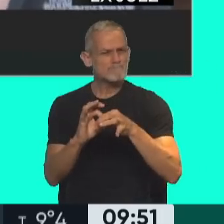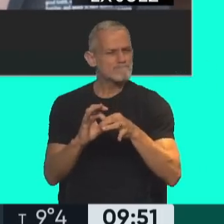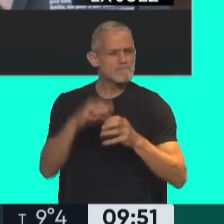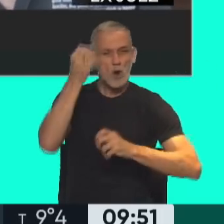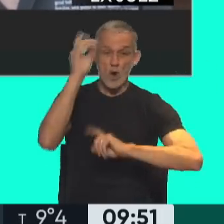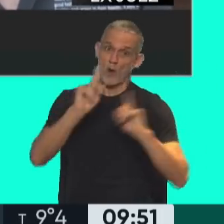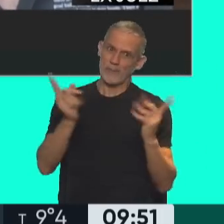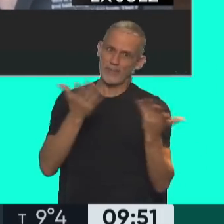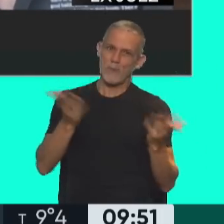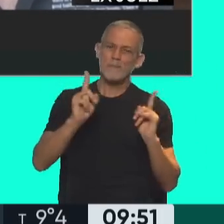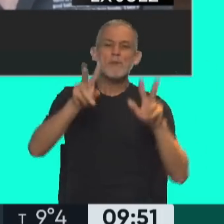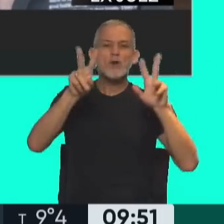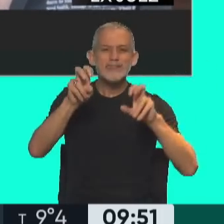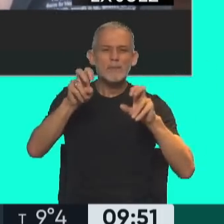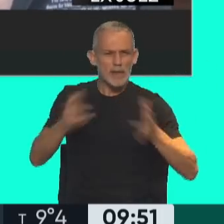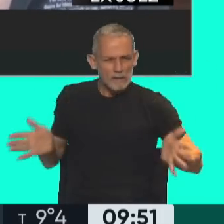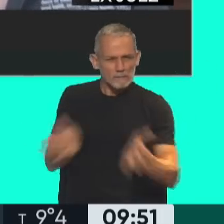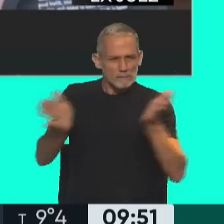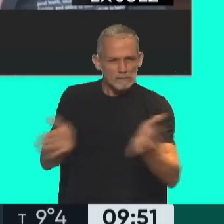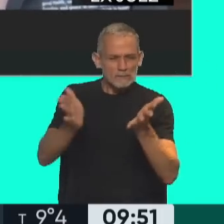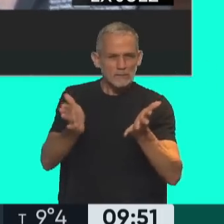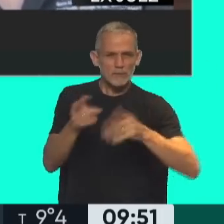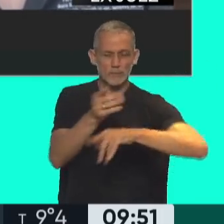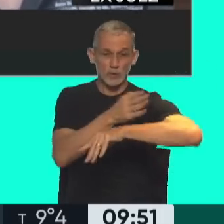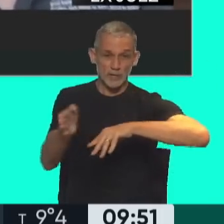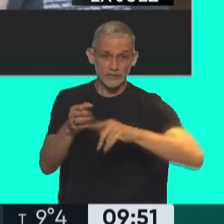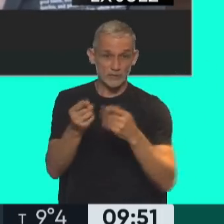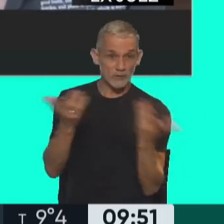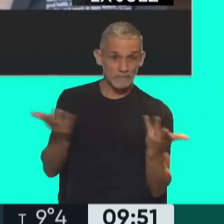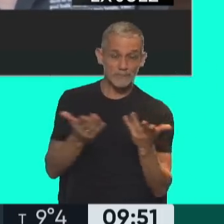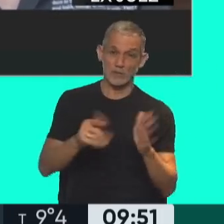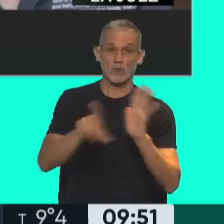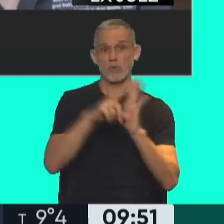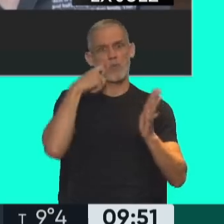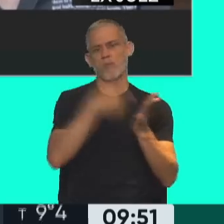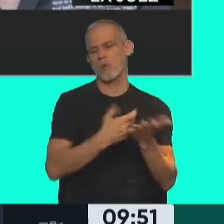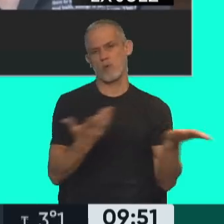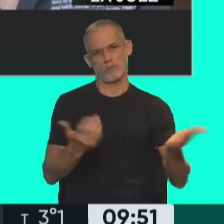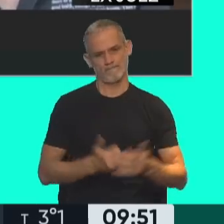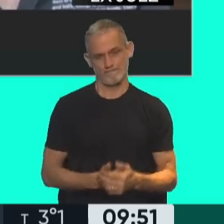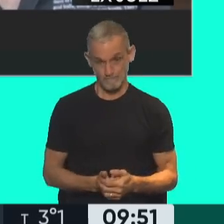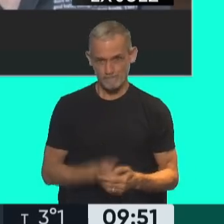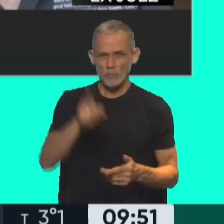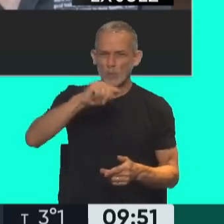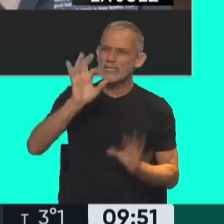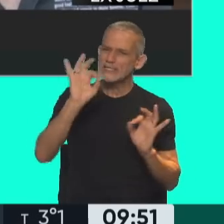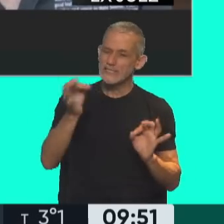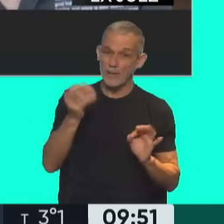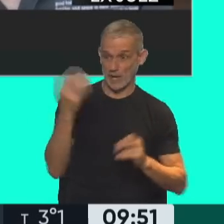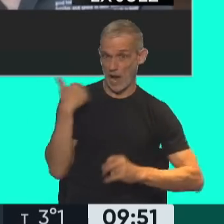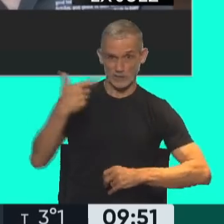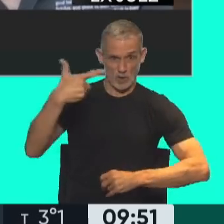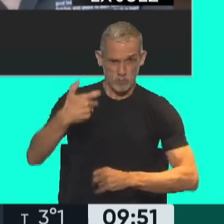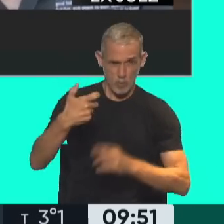olvidemos que el tema de la instigación al delito del hecho gravísimo en nuestro derecho doctor usted entiende de que el atentado de ayer